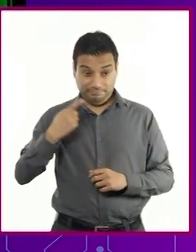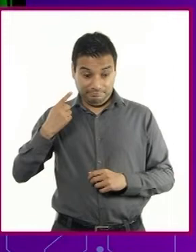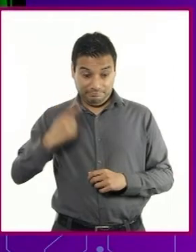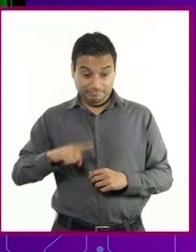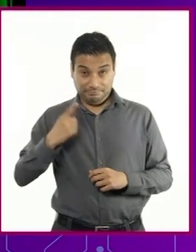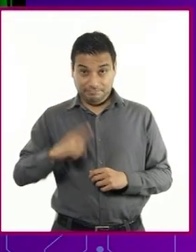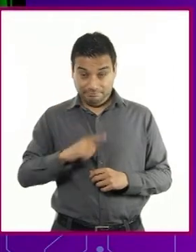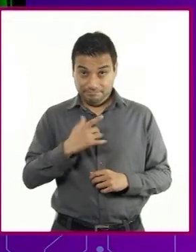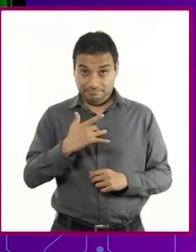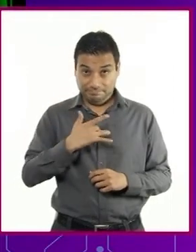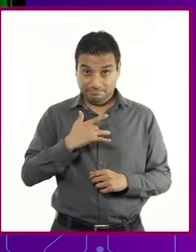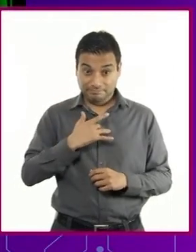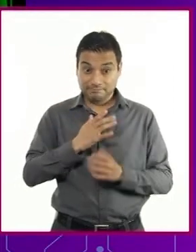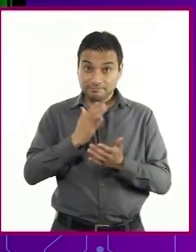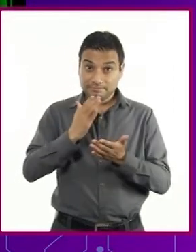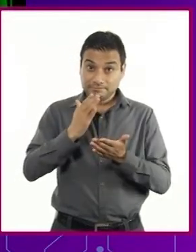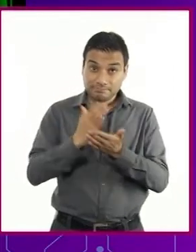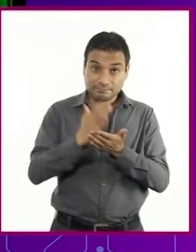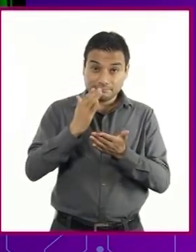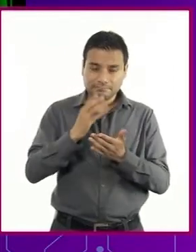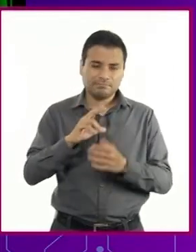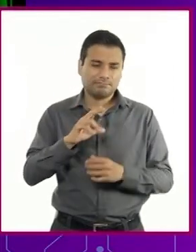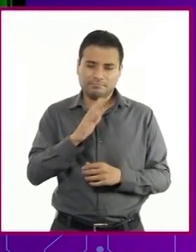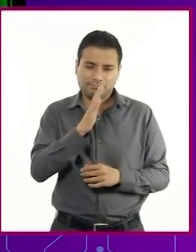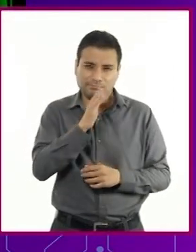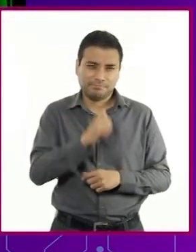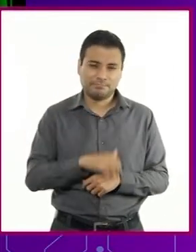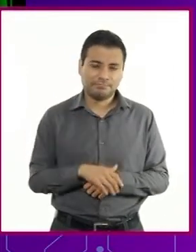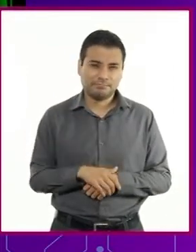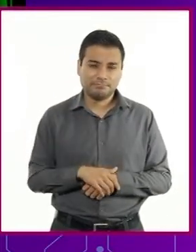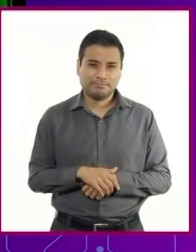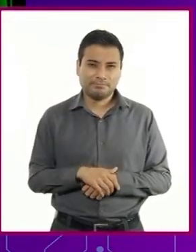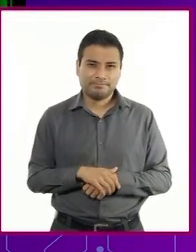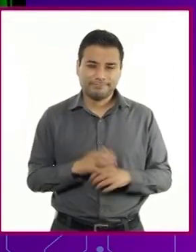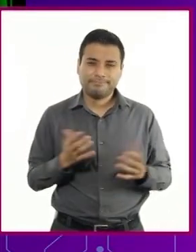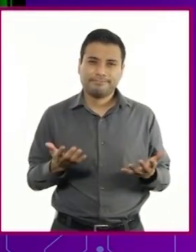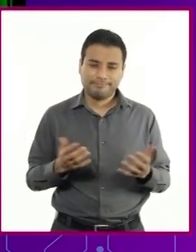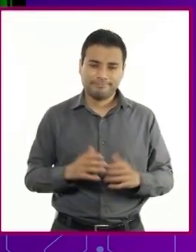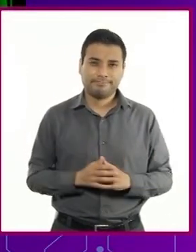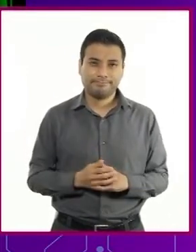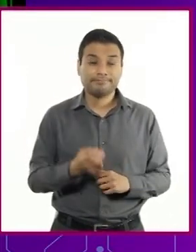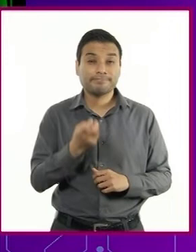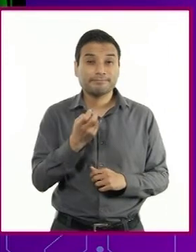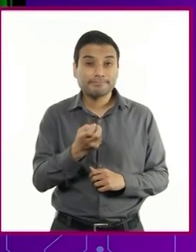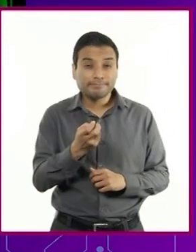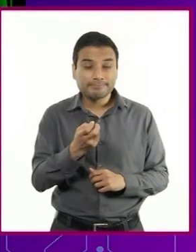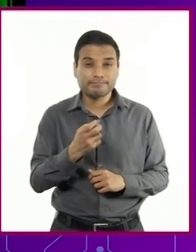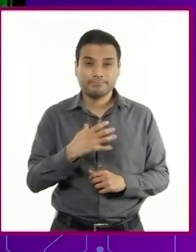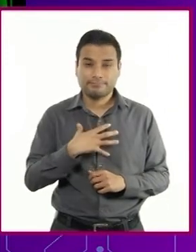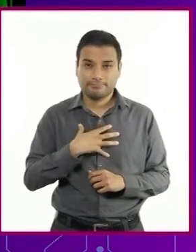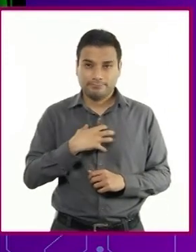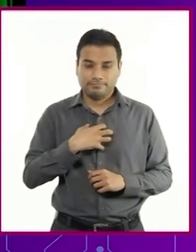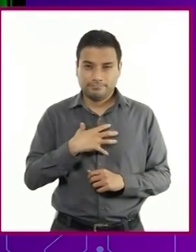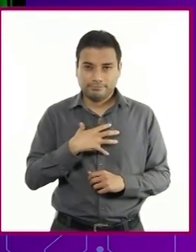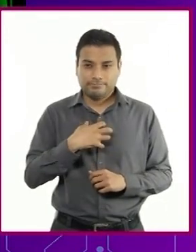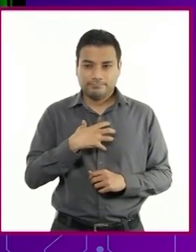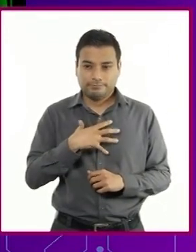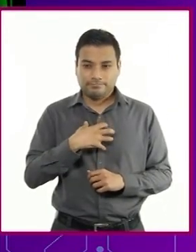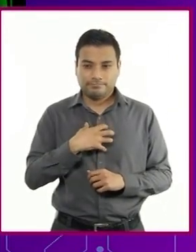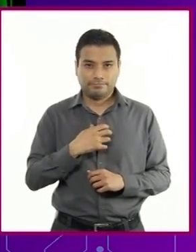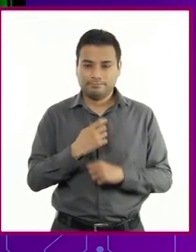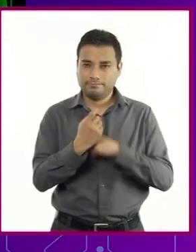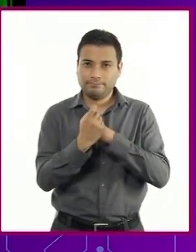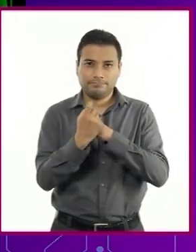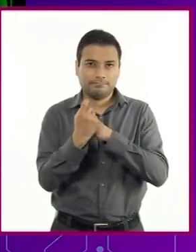cuerpo que detenga su corazón, razón por la cual se considera un músculo automático